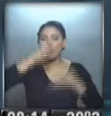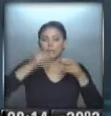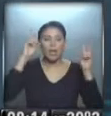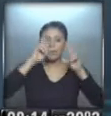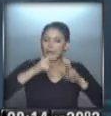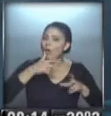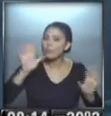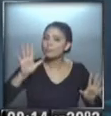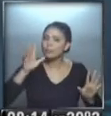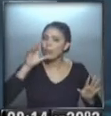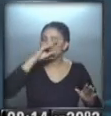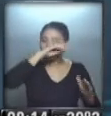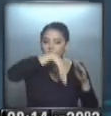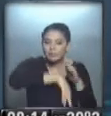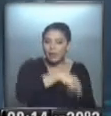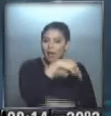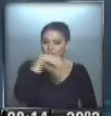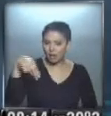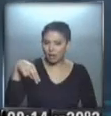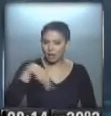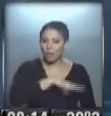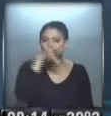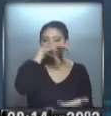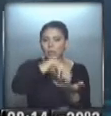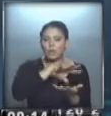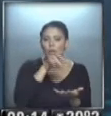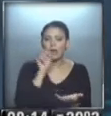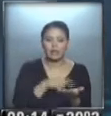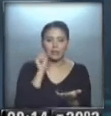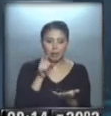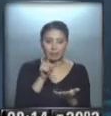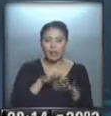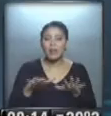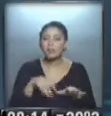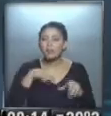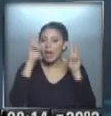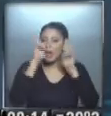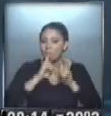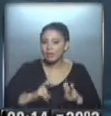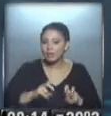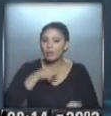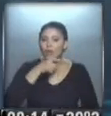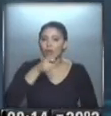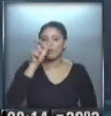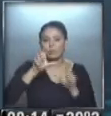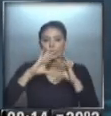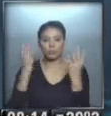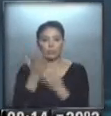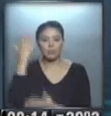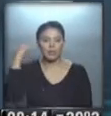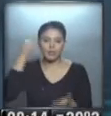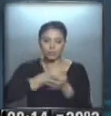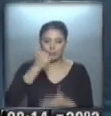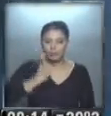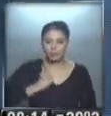la posible existencia de tumbas nn en la unidad de apoyo logístico de resistencia en la causa que investiga delitos de lesa humanidad cometidos durante la